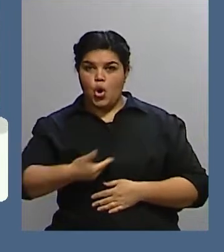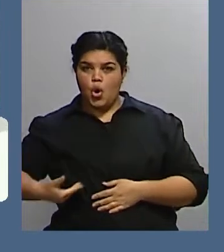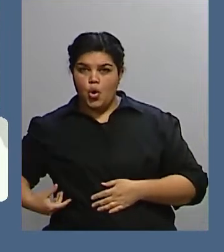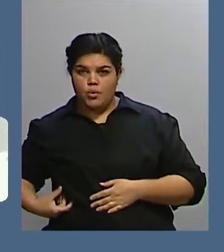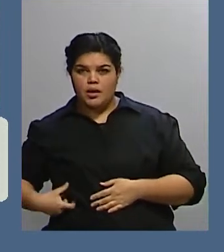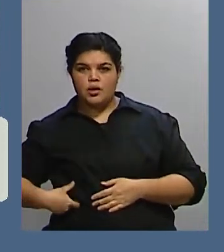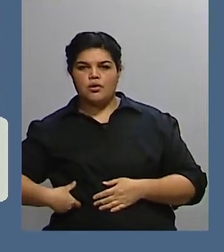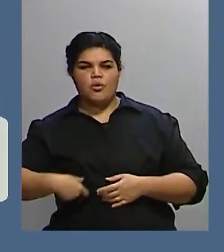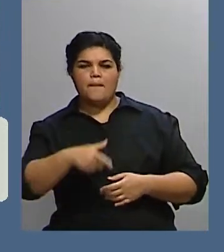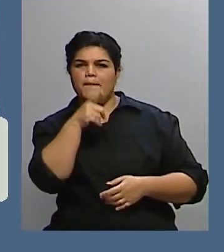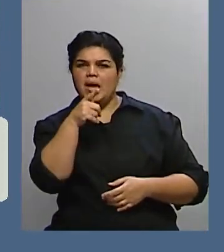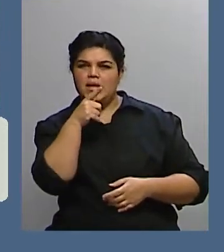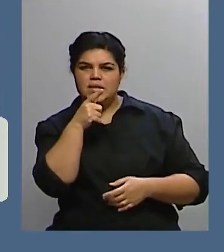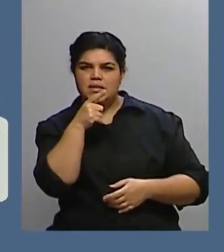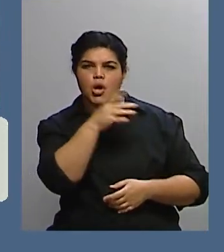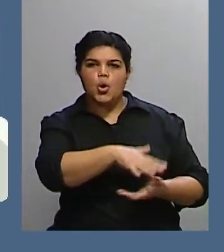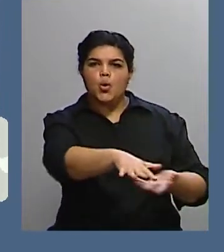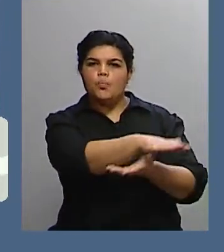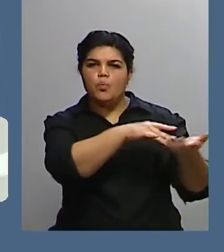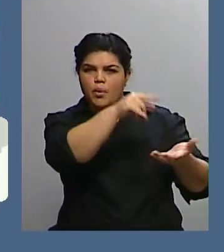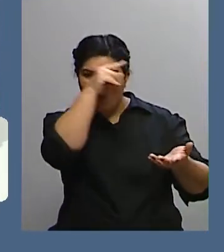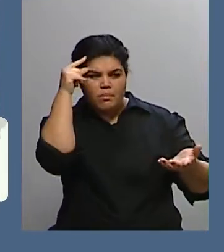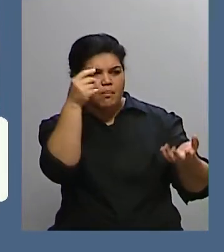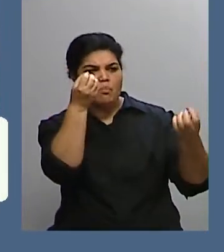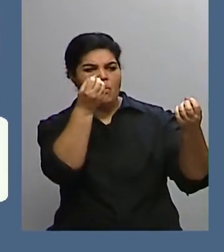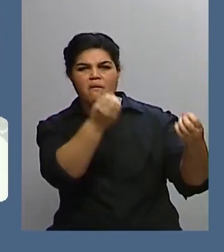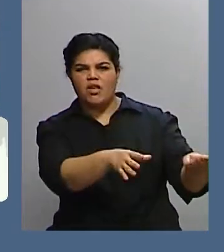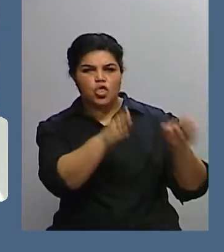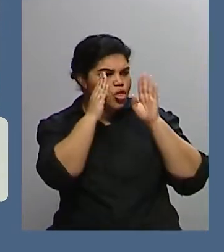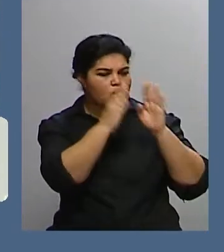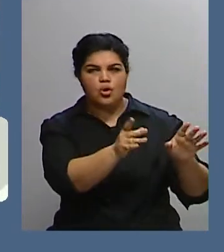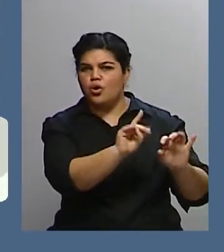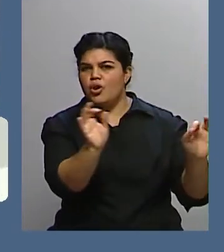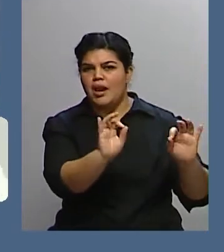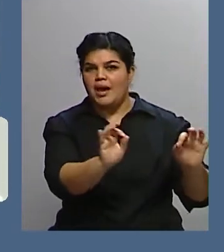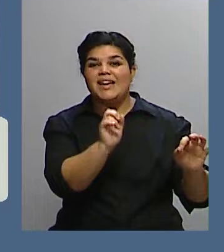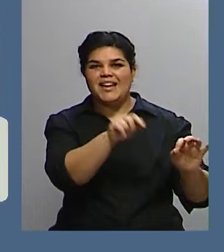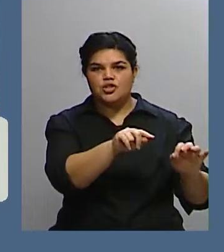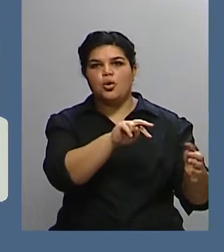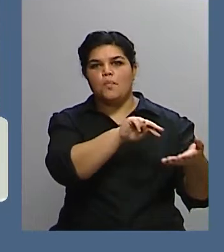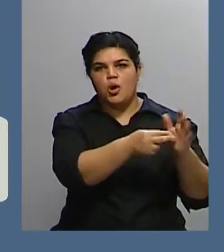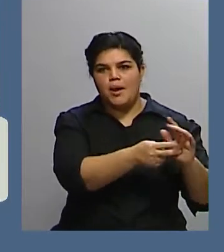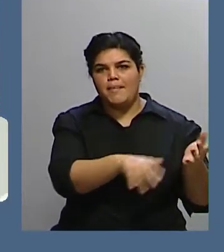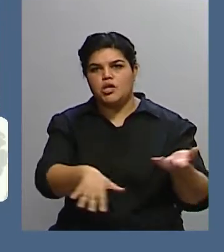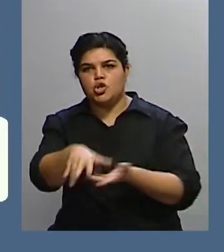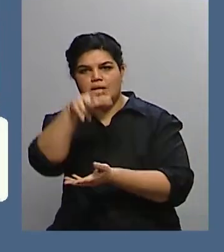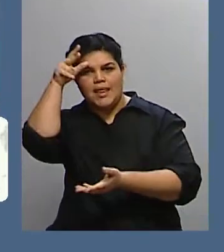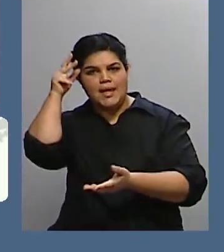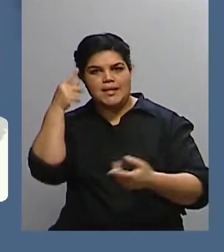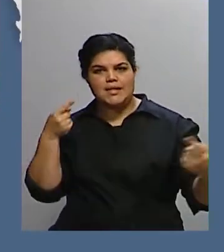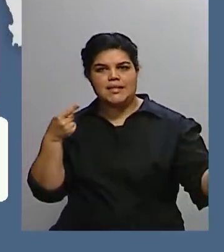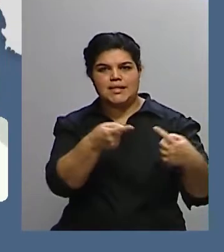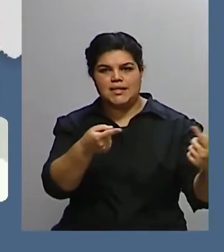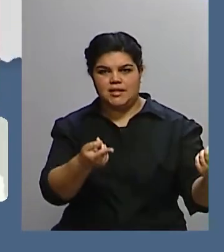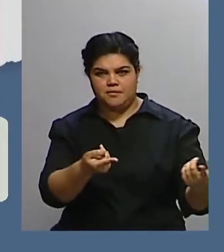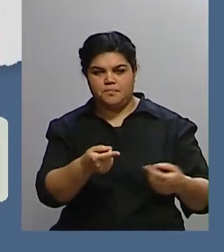indígenas, y que en realidad es propia de situaciones de conflicto donde el Estado no sabe qué hacer para resolver estos